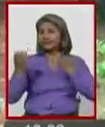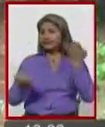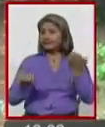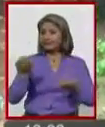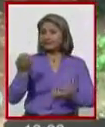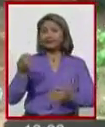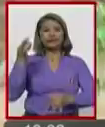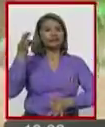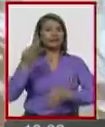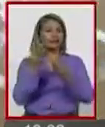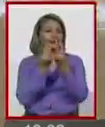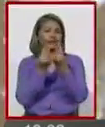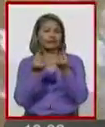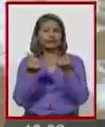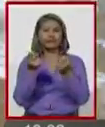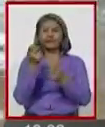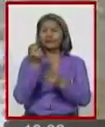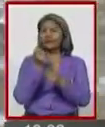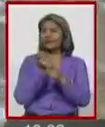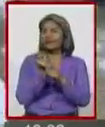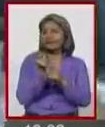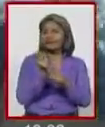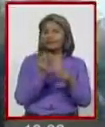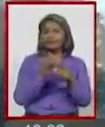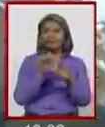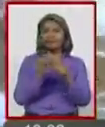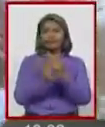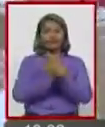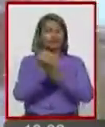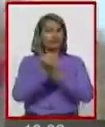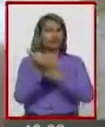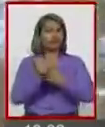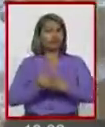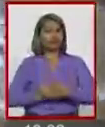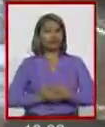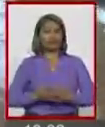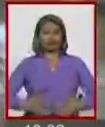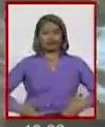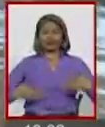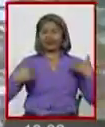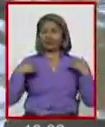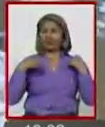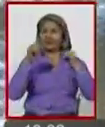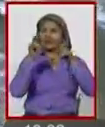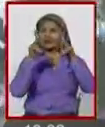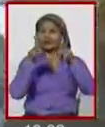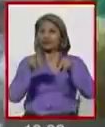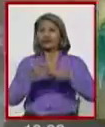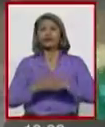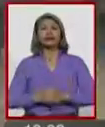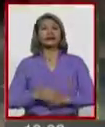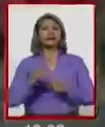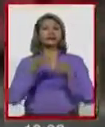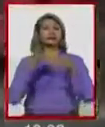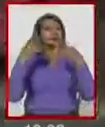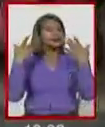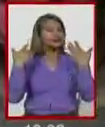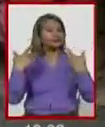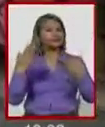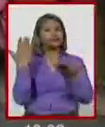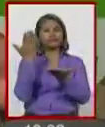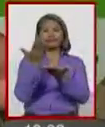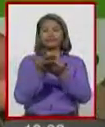si habría algún deterioro, alguna situación que afecte y ponga en riesgo, en peligro la vida de las personas. Nuestro personal